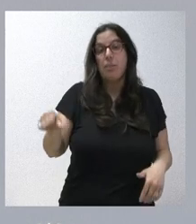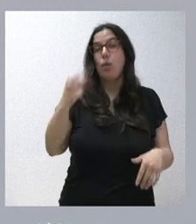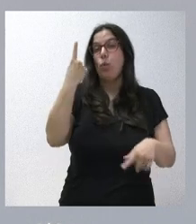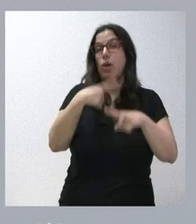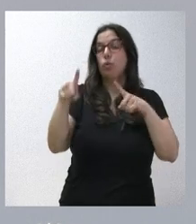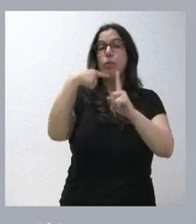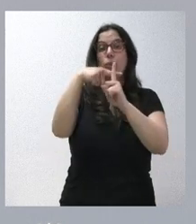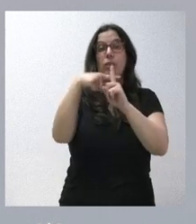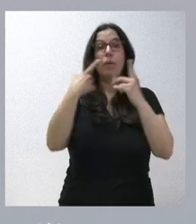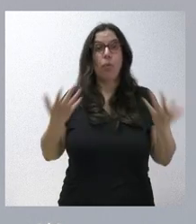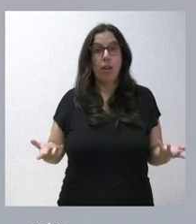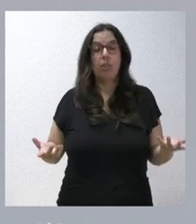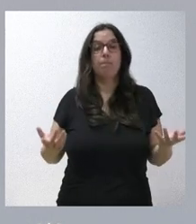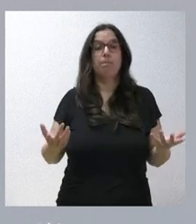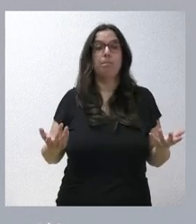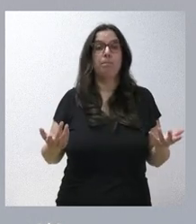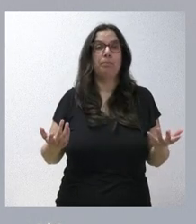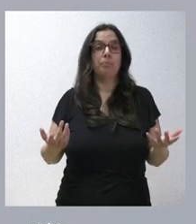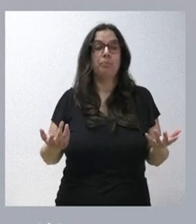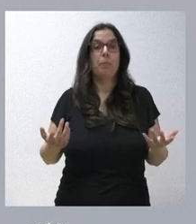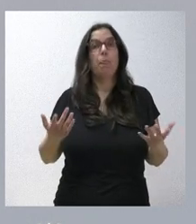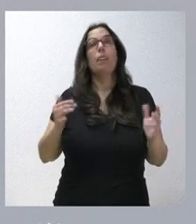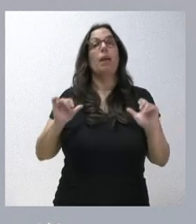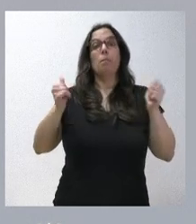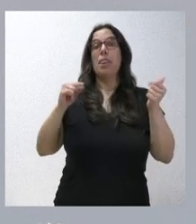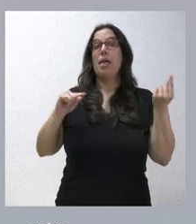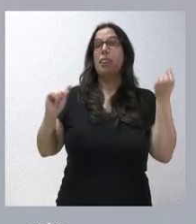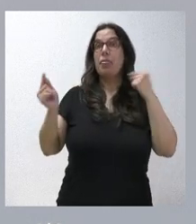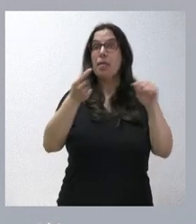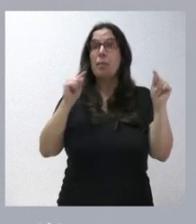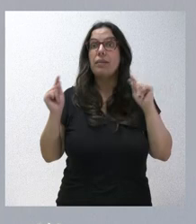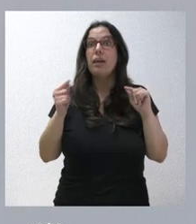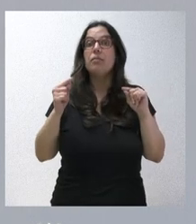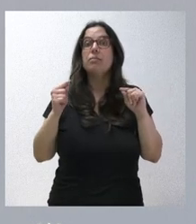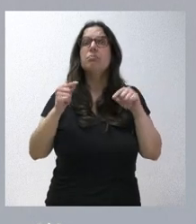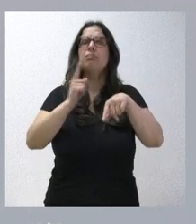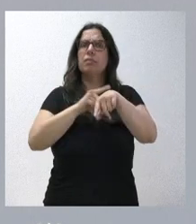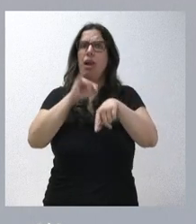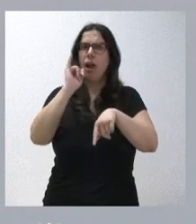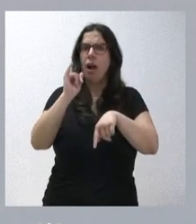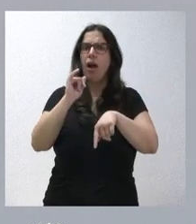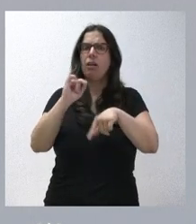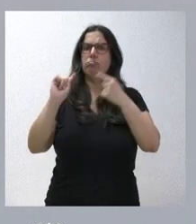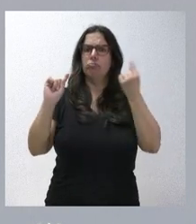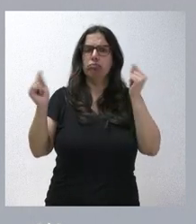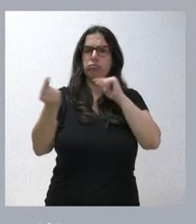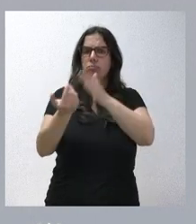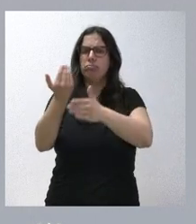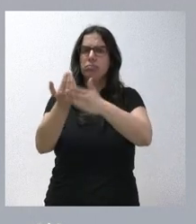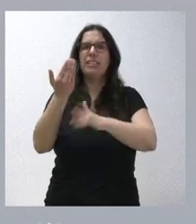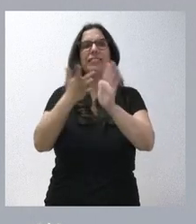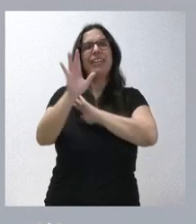muy positiva que se comienza un debate hay tiempo para el debate aquí no estamos hablando de una